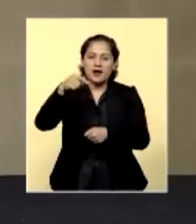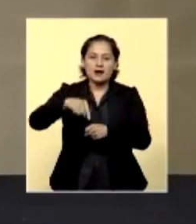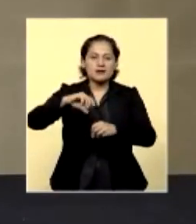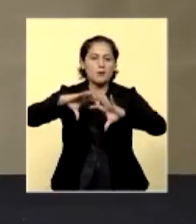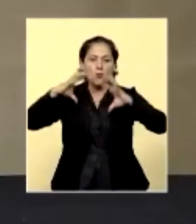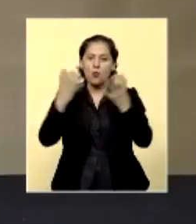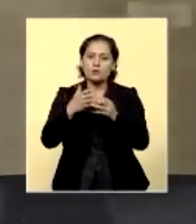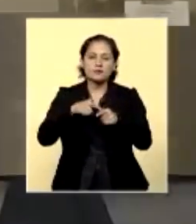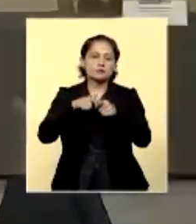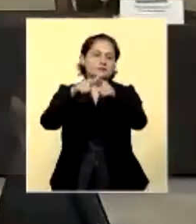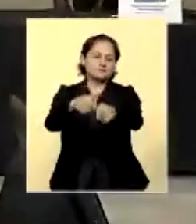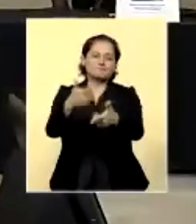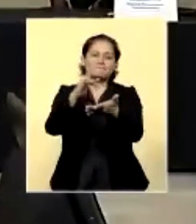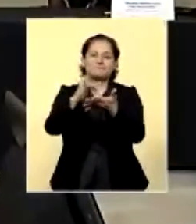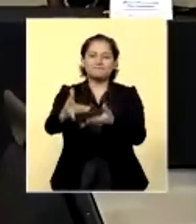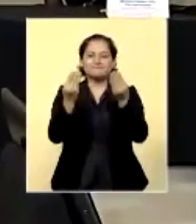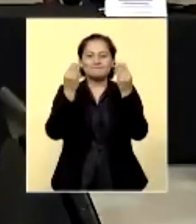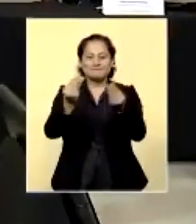gracias.